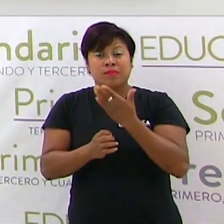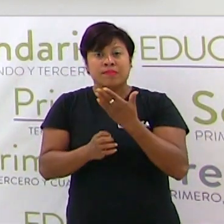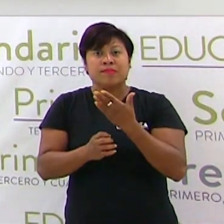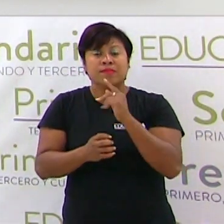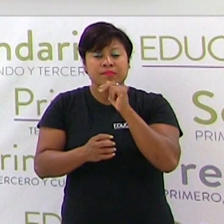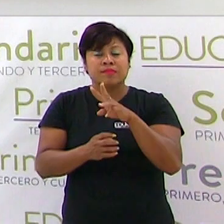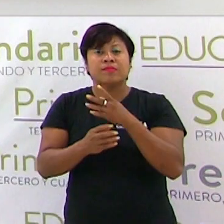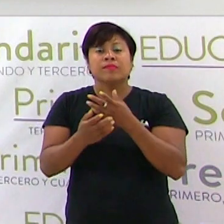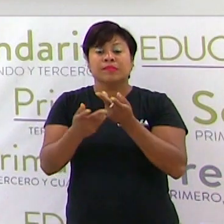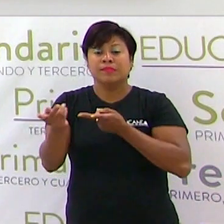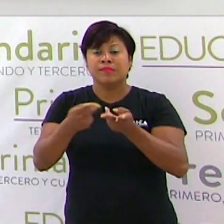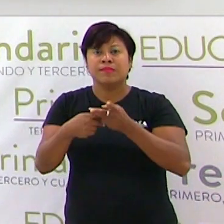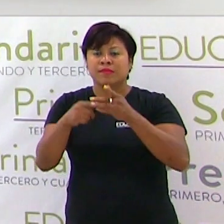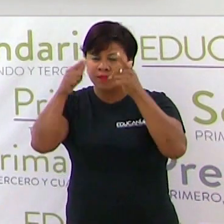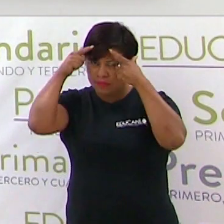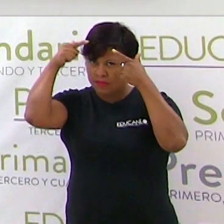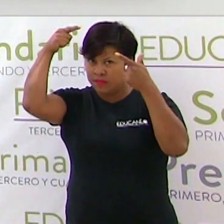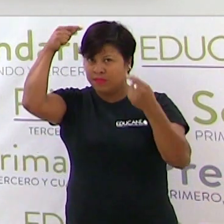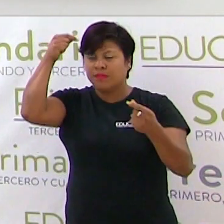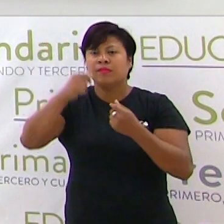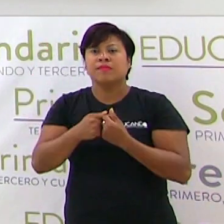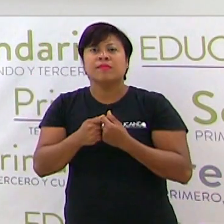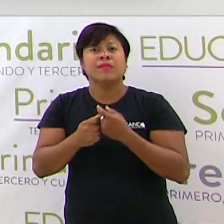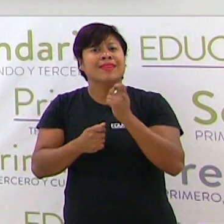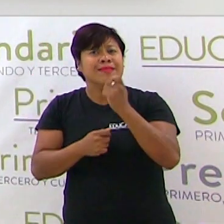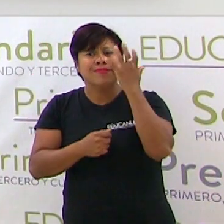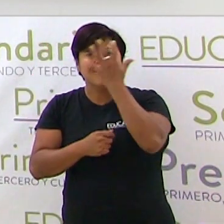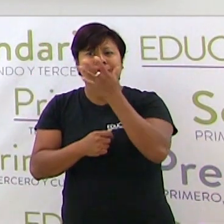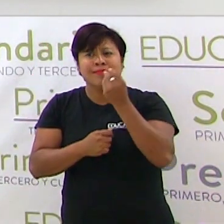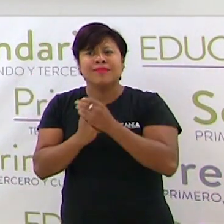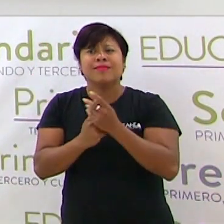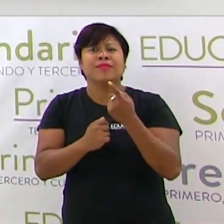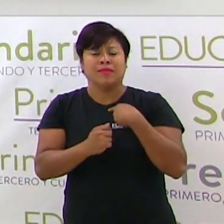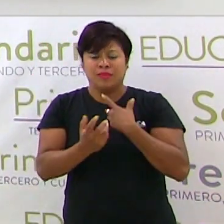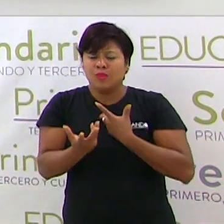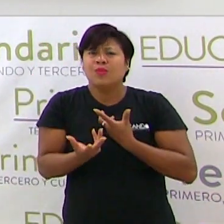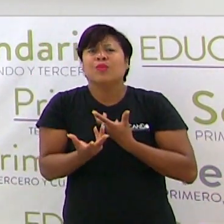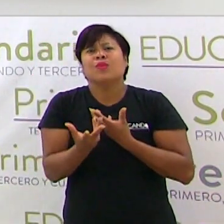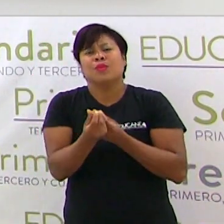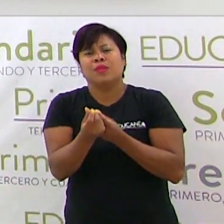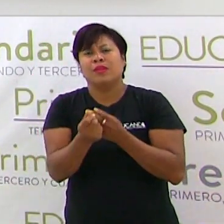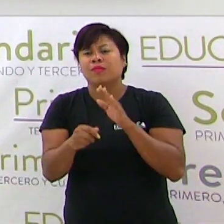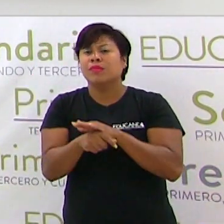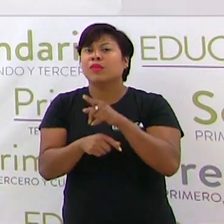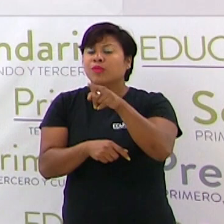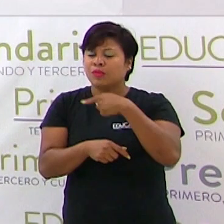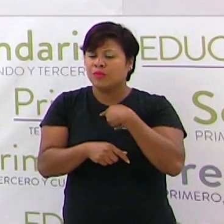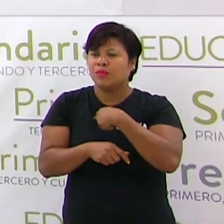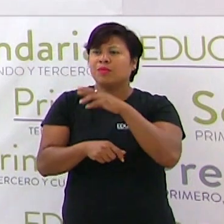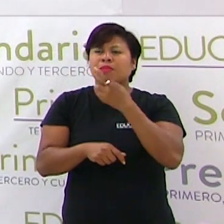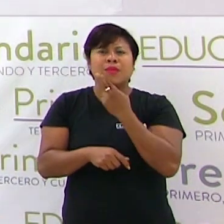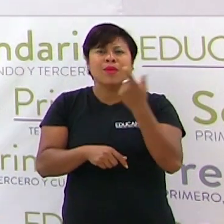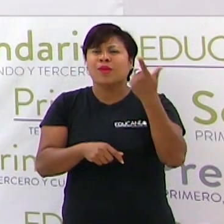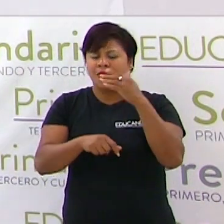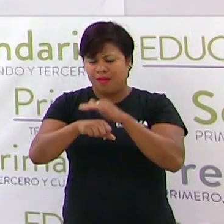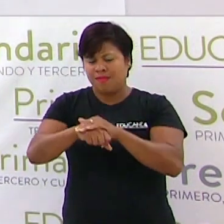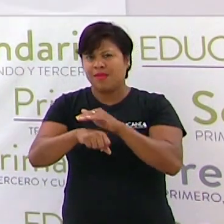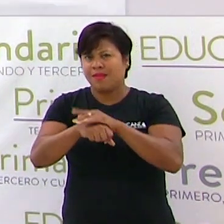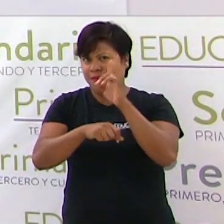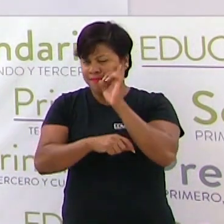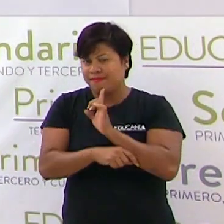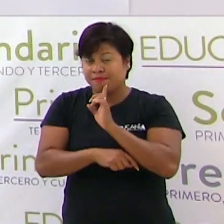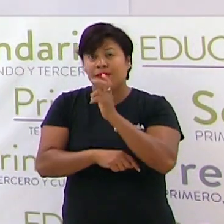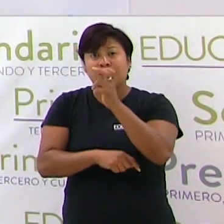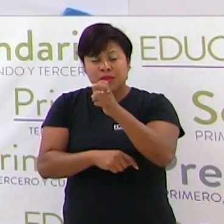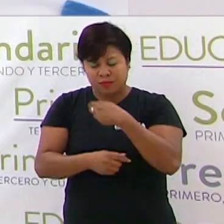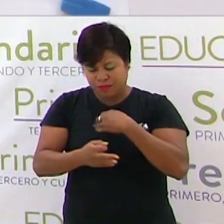su clausura. Sería muy bonito que estuviéramos juntas, porque tú eres mi mejor amiga. Por eso